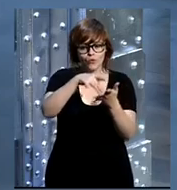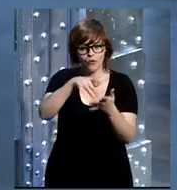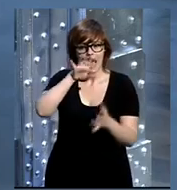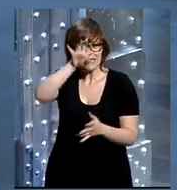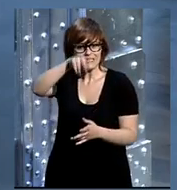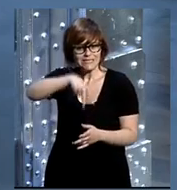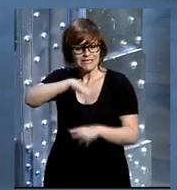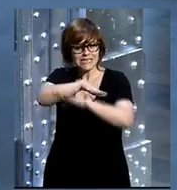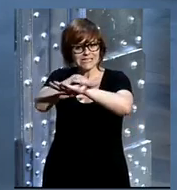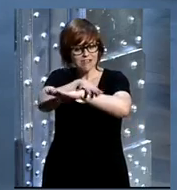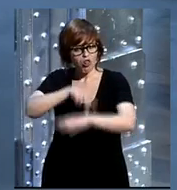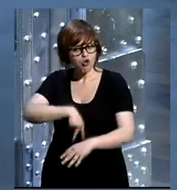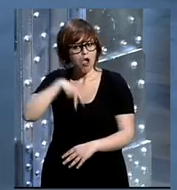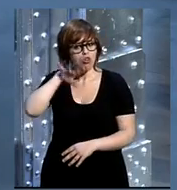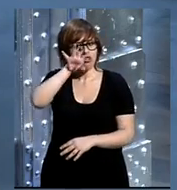en Europa,